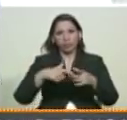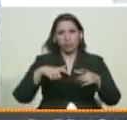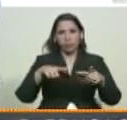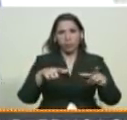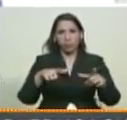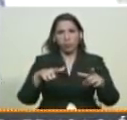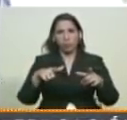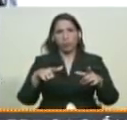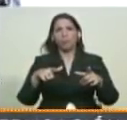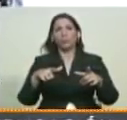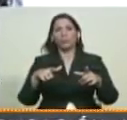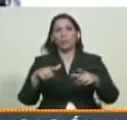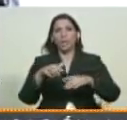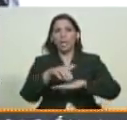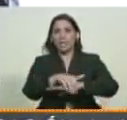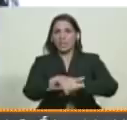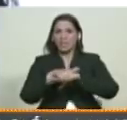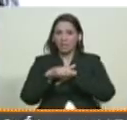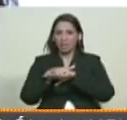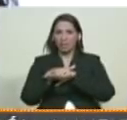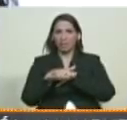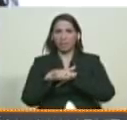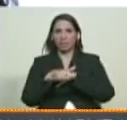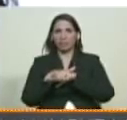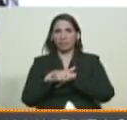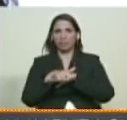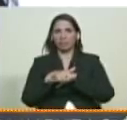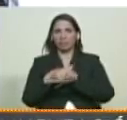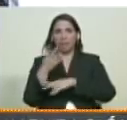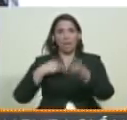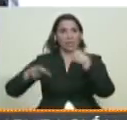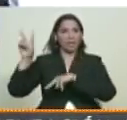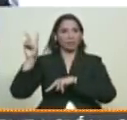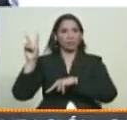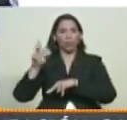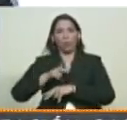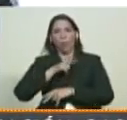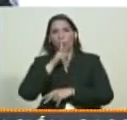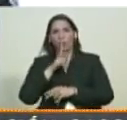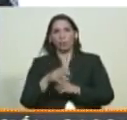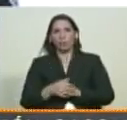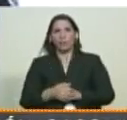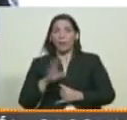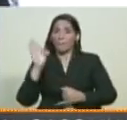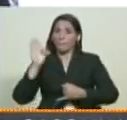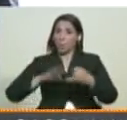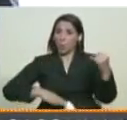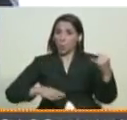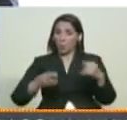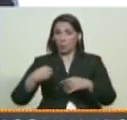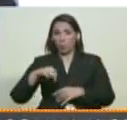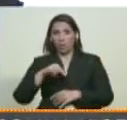Inglaterra a la hora de un litigio, imagínense ustedes, tamaña traición, para que finalmente, según nuestra